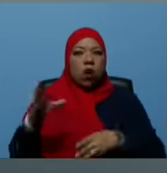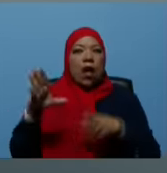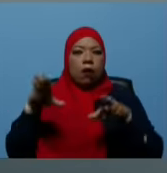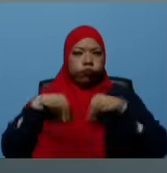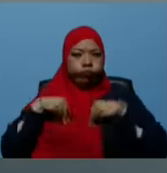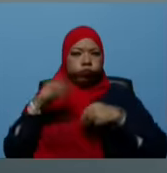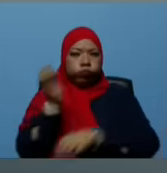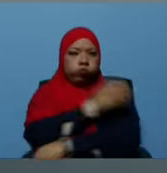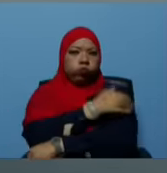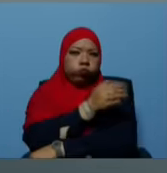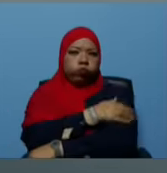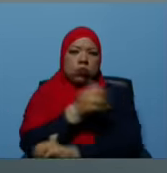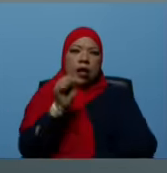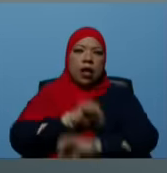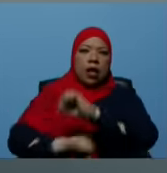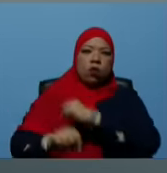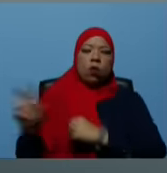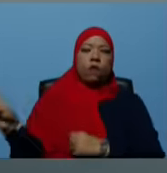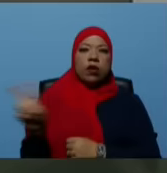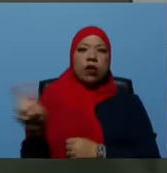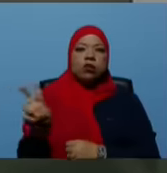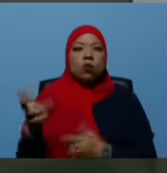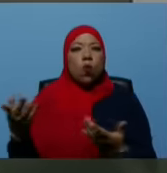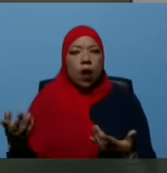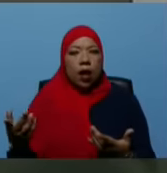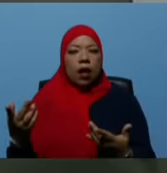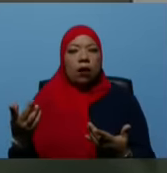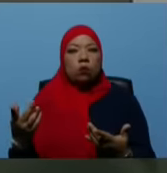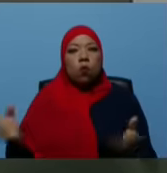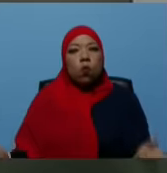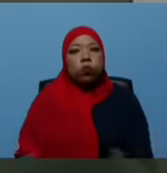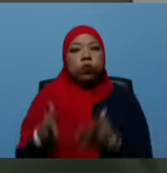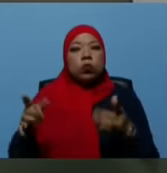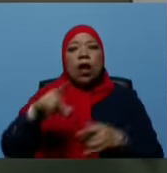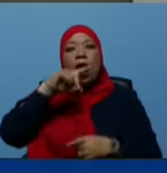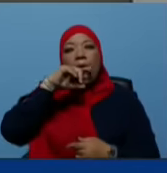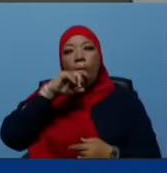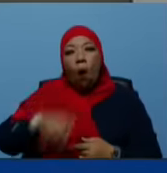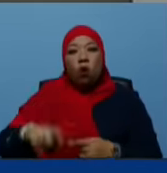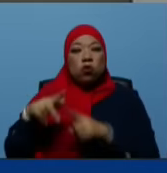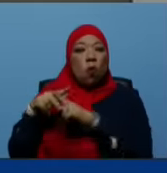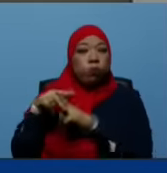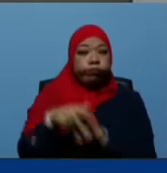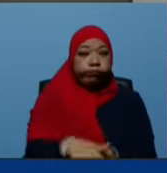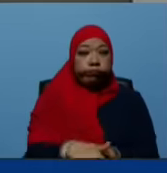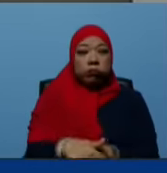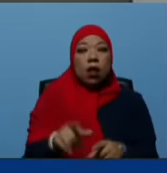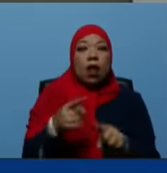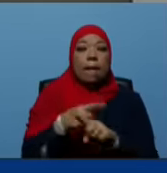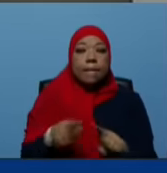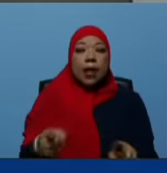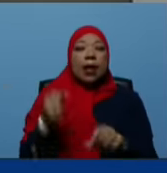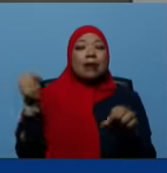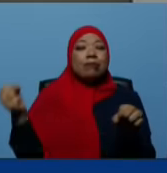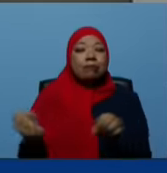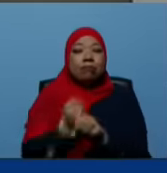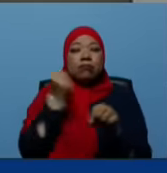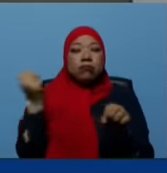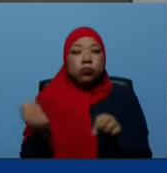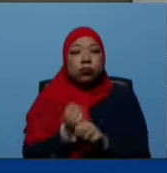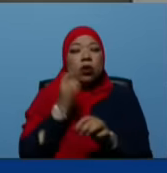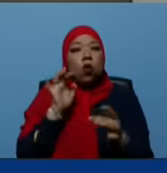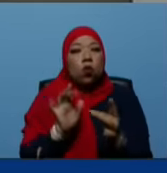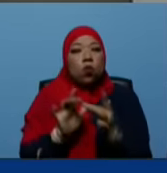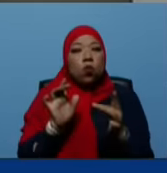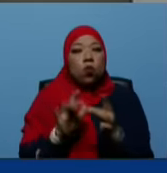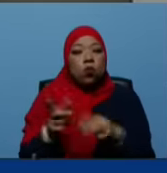cuenta anti-venezolana de la extrema derecha, propiciadora del odio fascista, pero además que trabaja